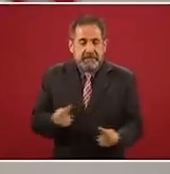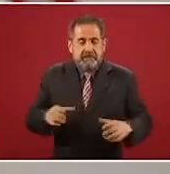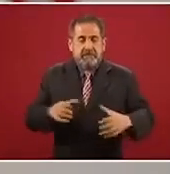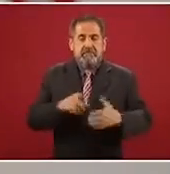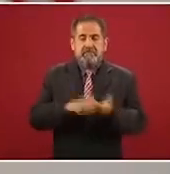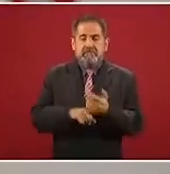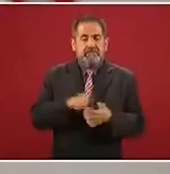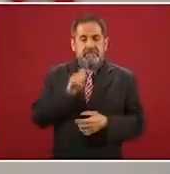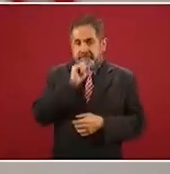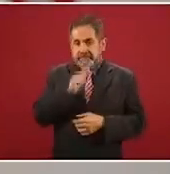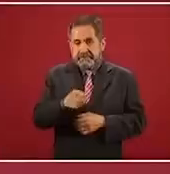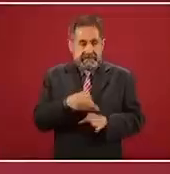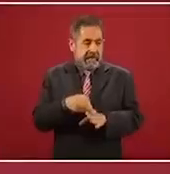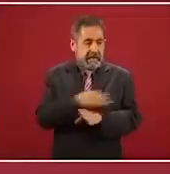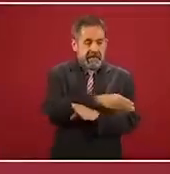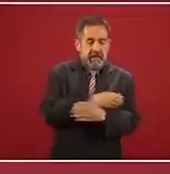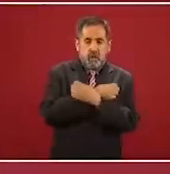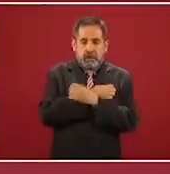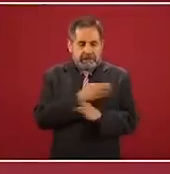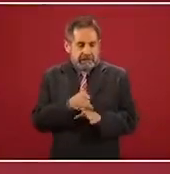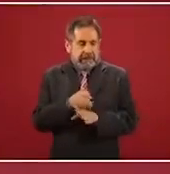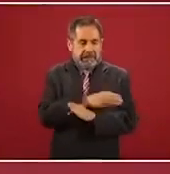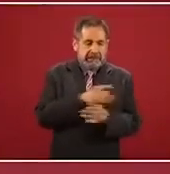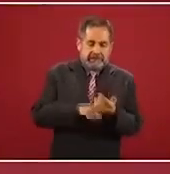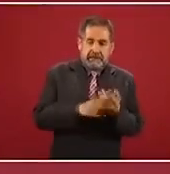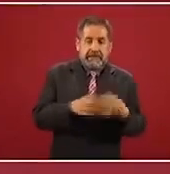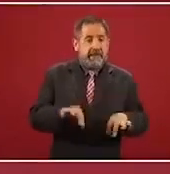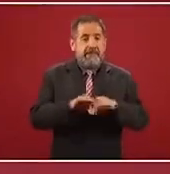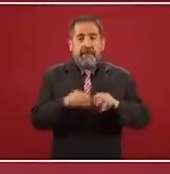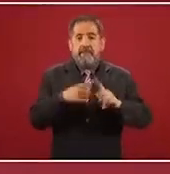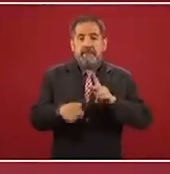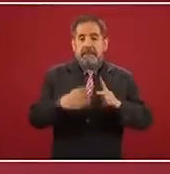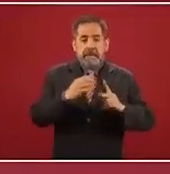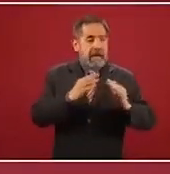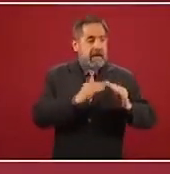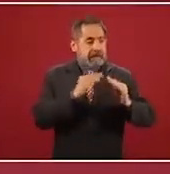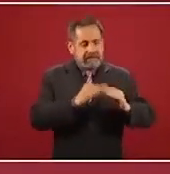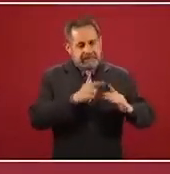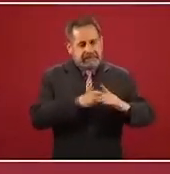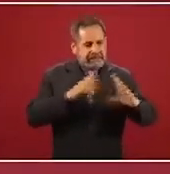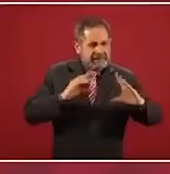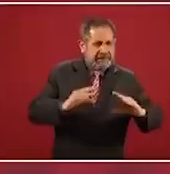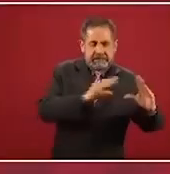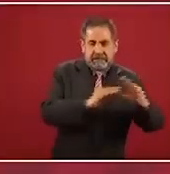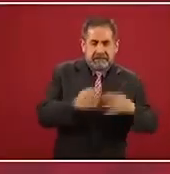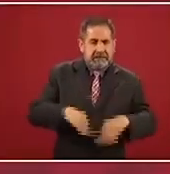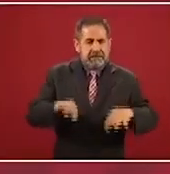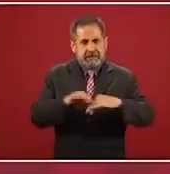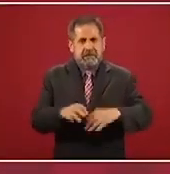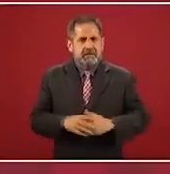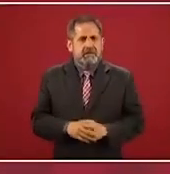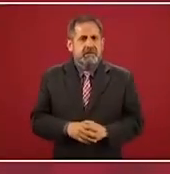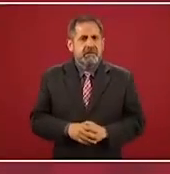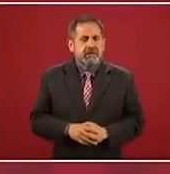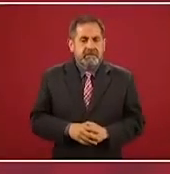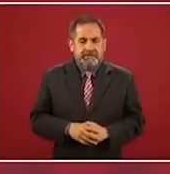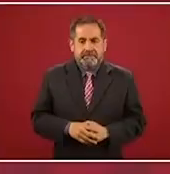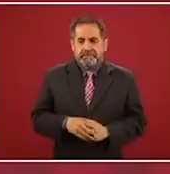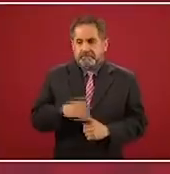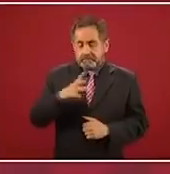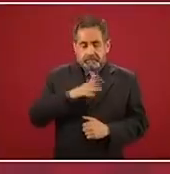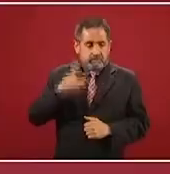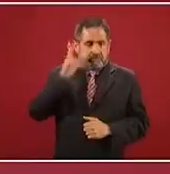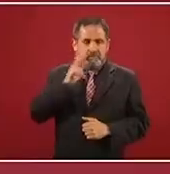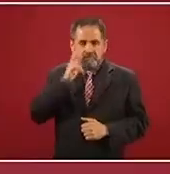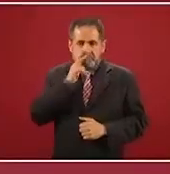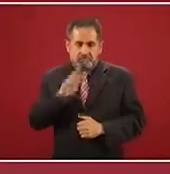obviamente está antes de la educación formal, empieza en el hogar y es importantísimo. Hay evidencia